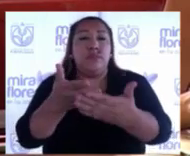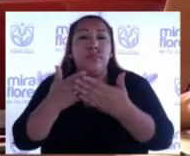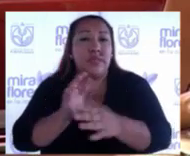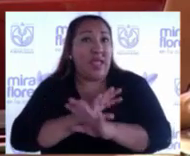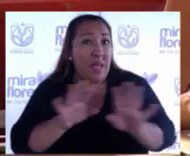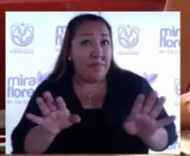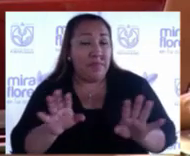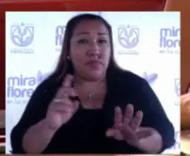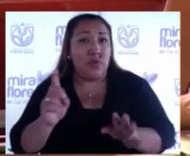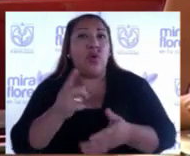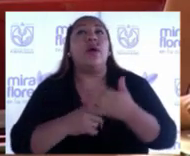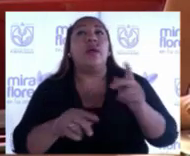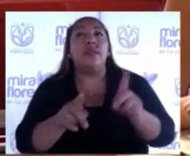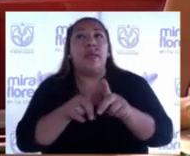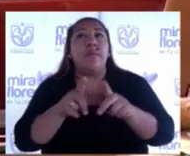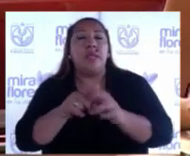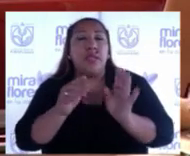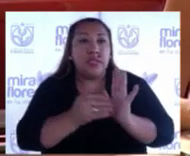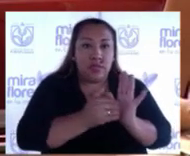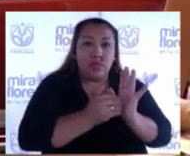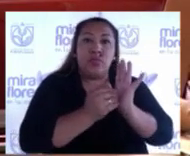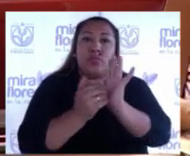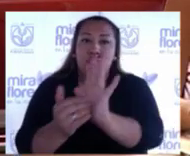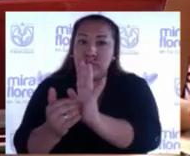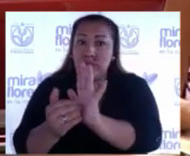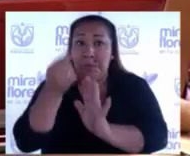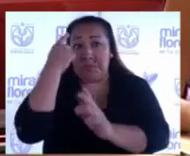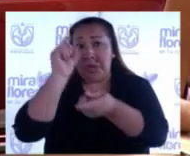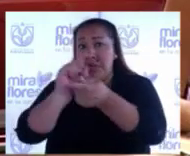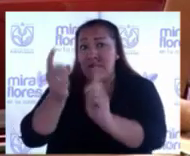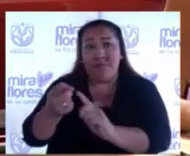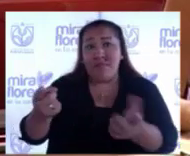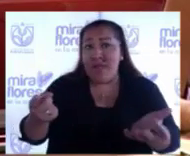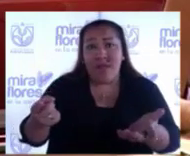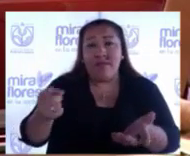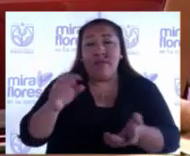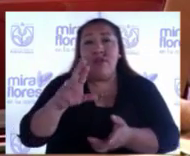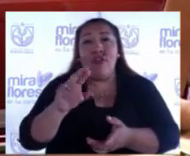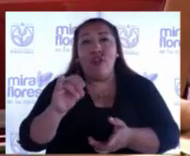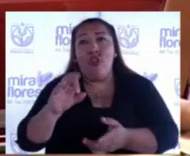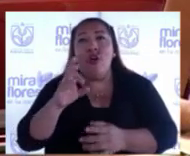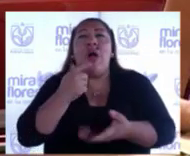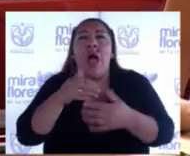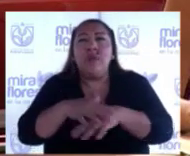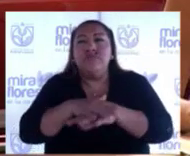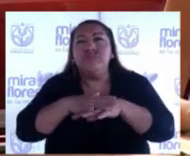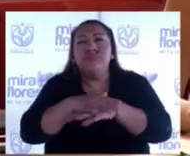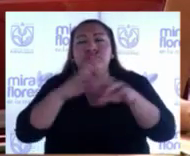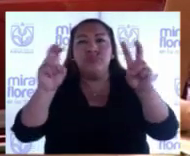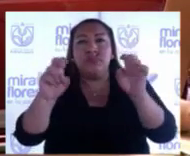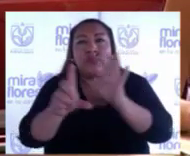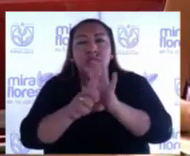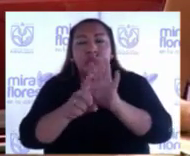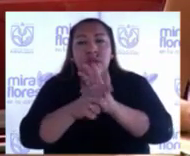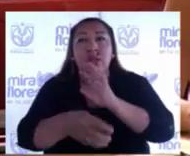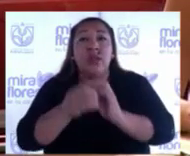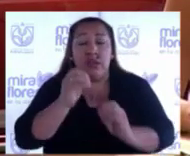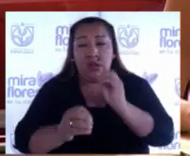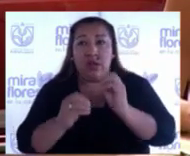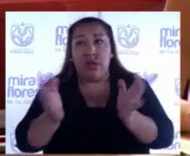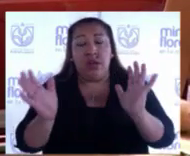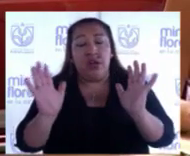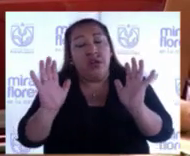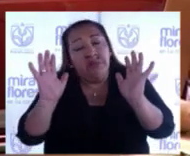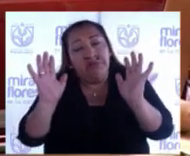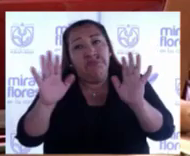que usted hace, sino que se plasme para cambiar el ROF, para hacer alguna acción legal en ese sentido, de